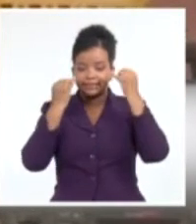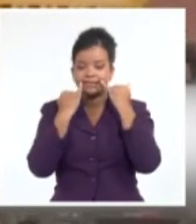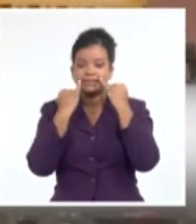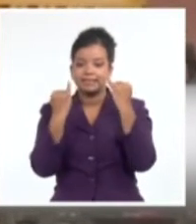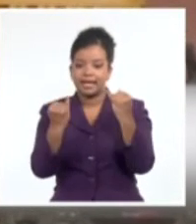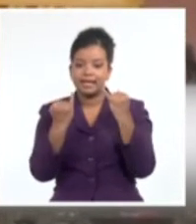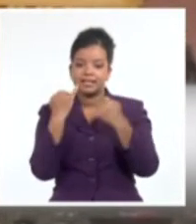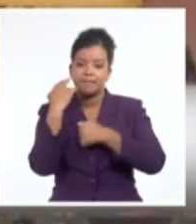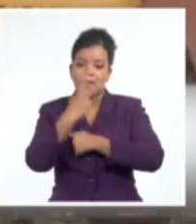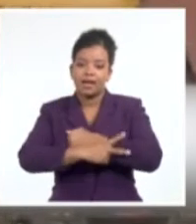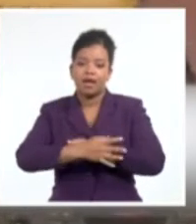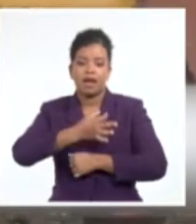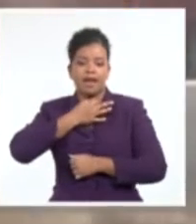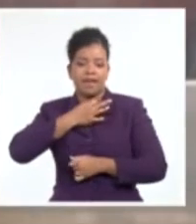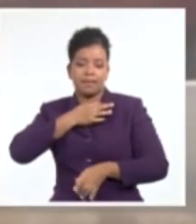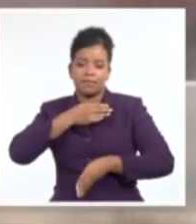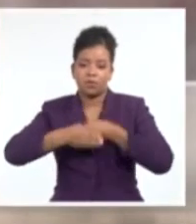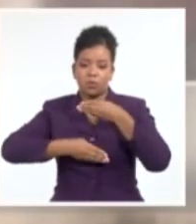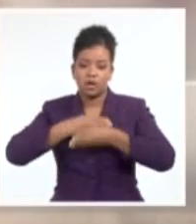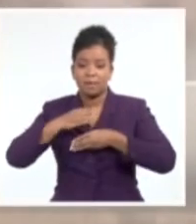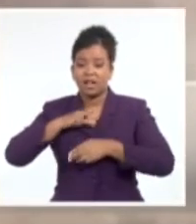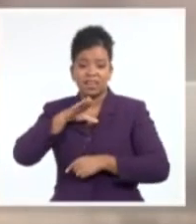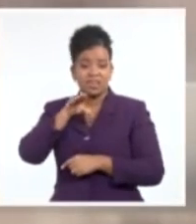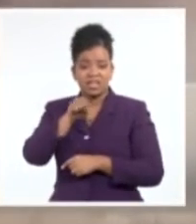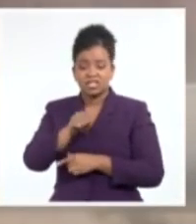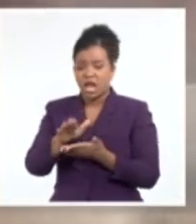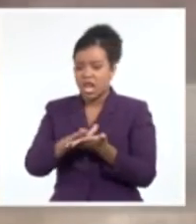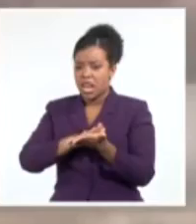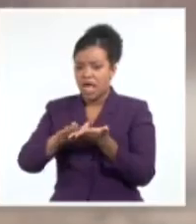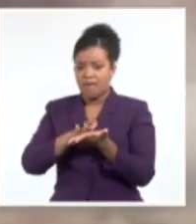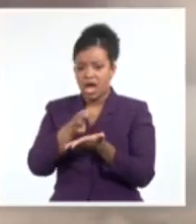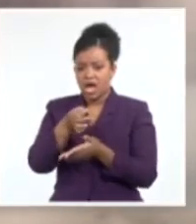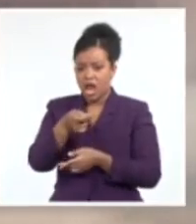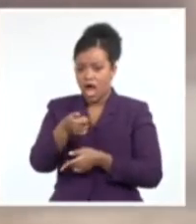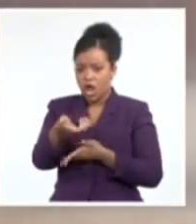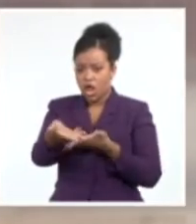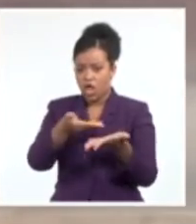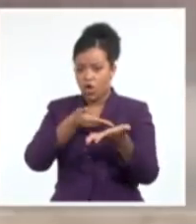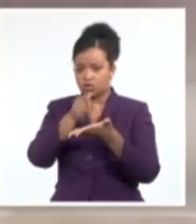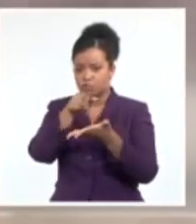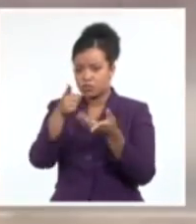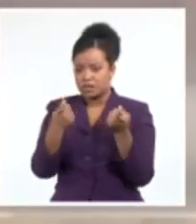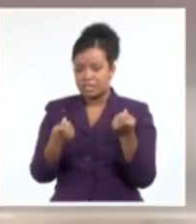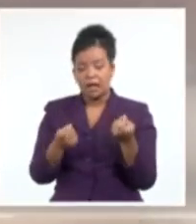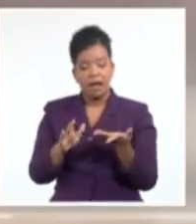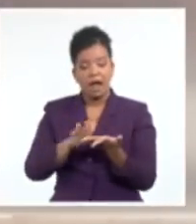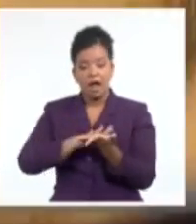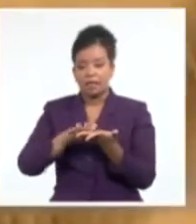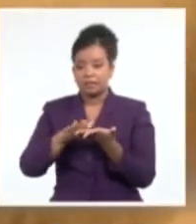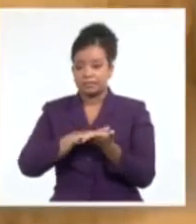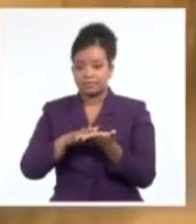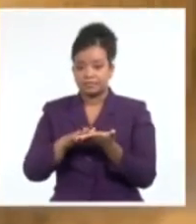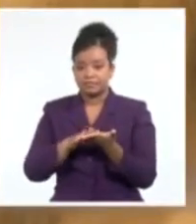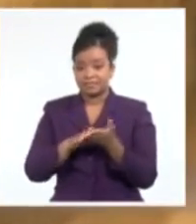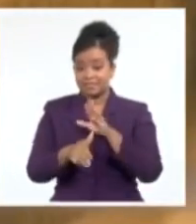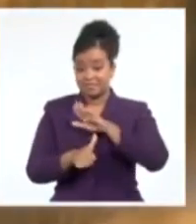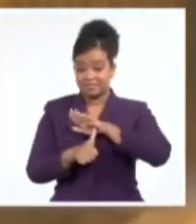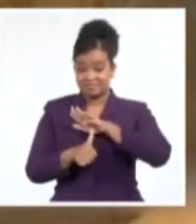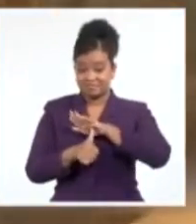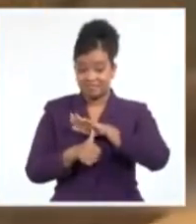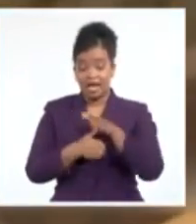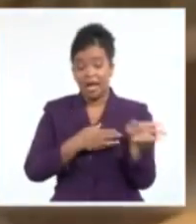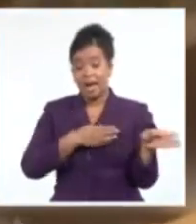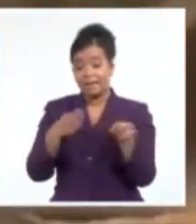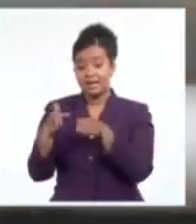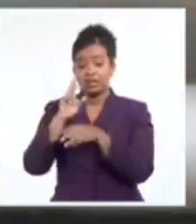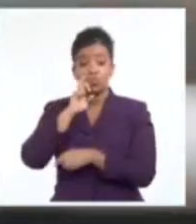pobres y señaló que prácticamente nada del grano llegaba a quienes más lo necesitaban. Por su parte, el mandatario Volodymyr Zelensky